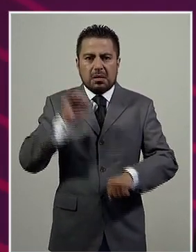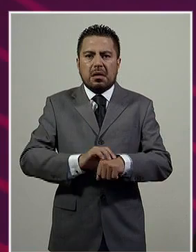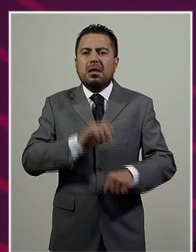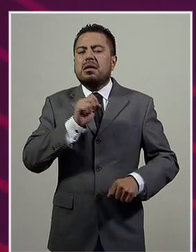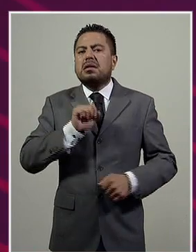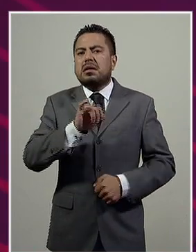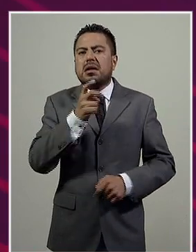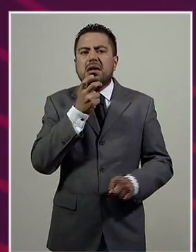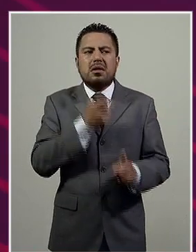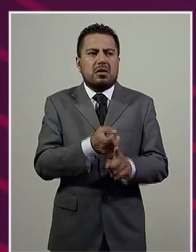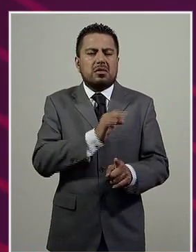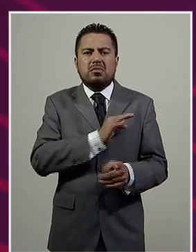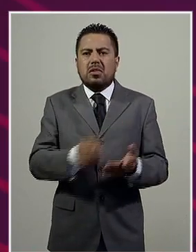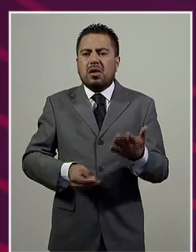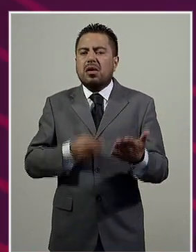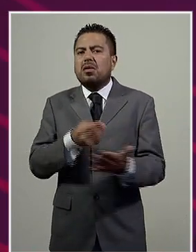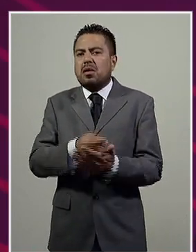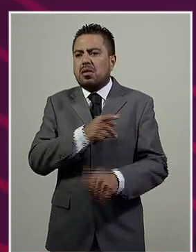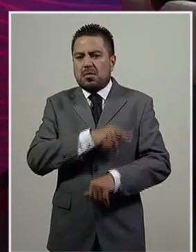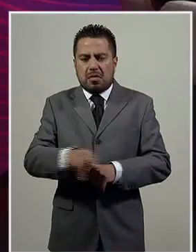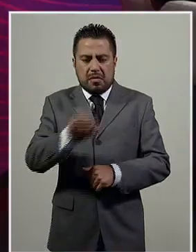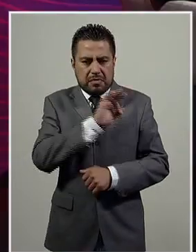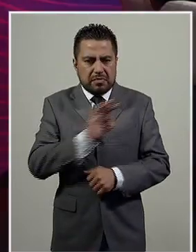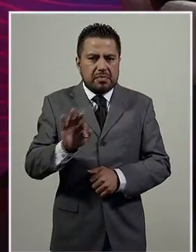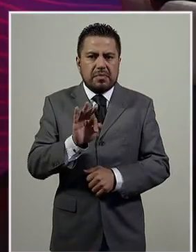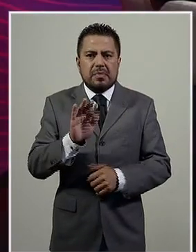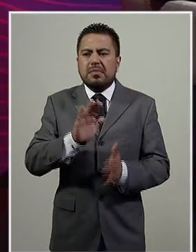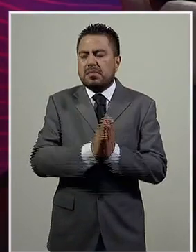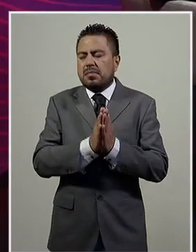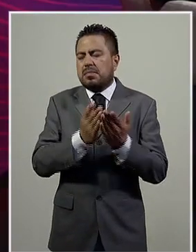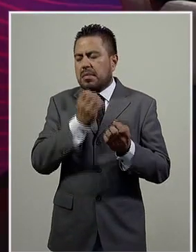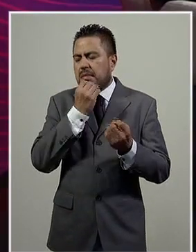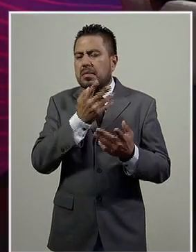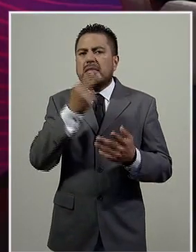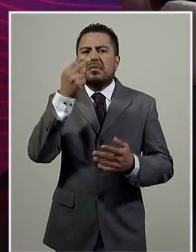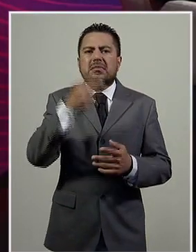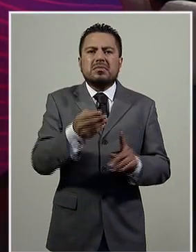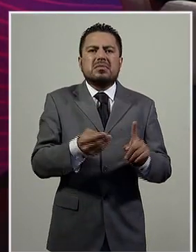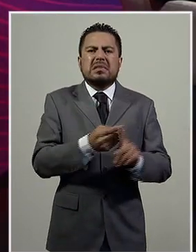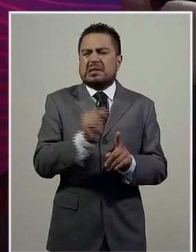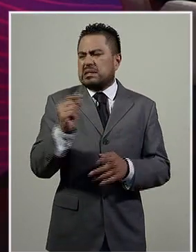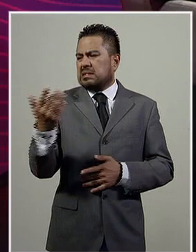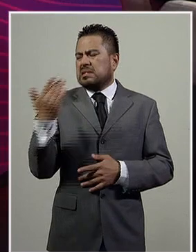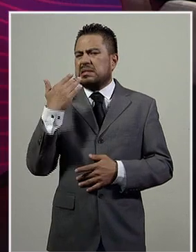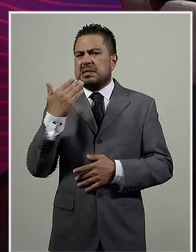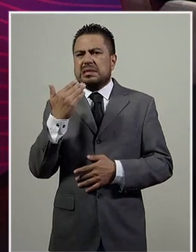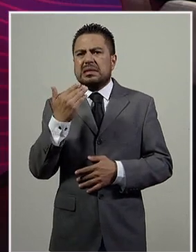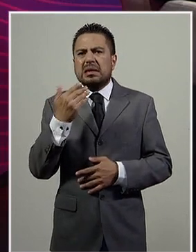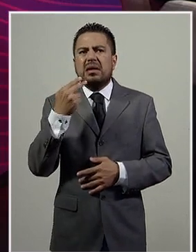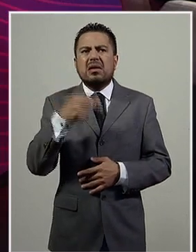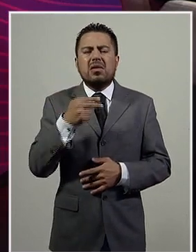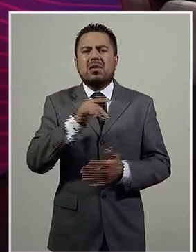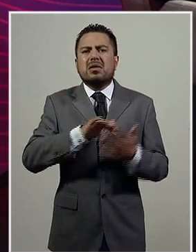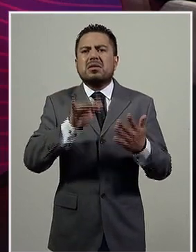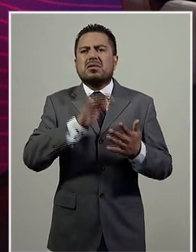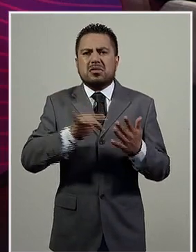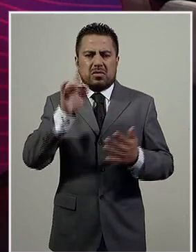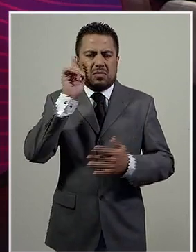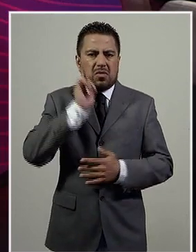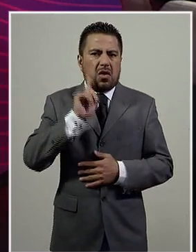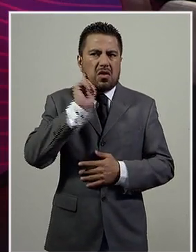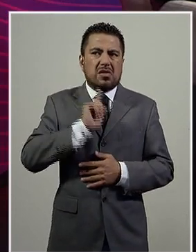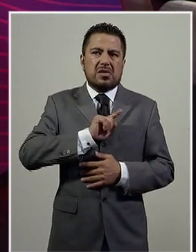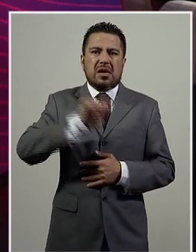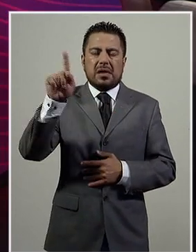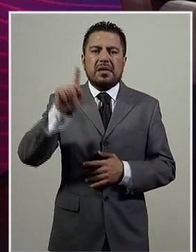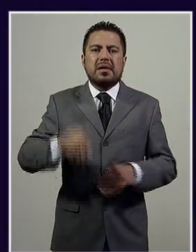y incluso los pueden poner hasta en peligro, ¿no? Hay un libro maravilloso que leí hace poquito de una escritora,